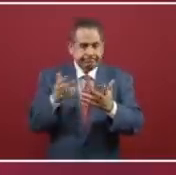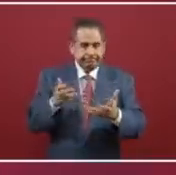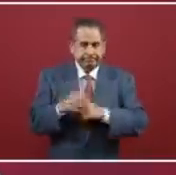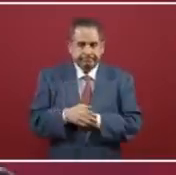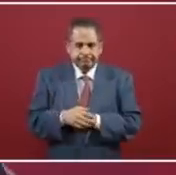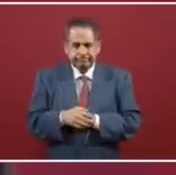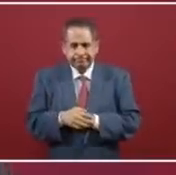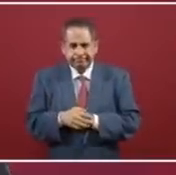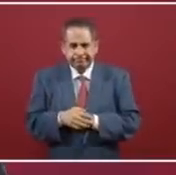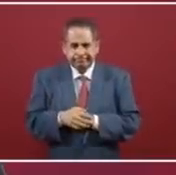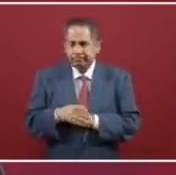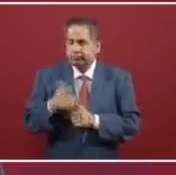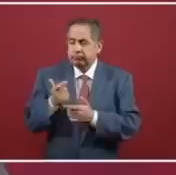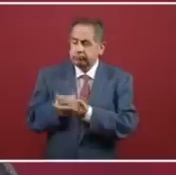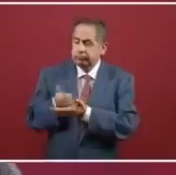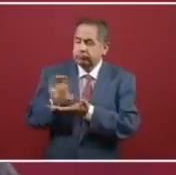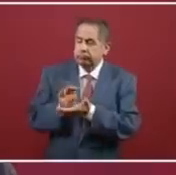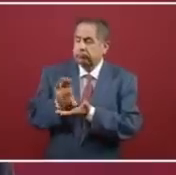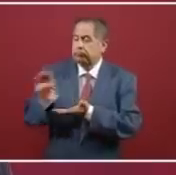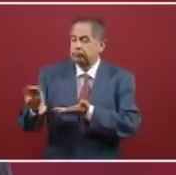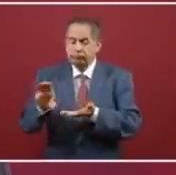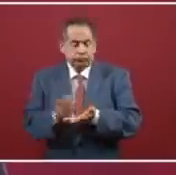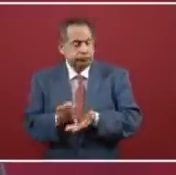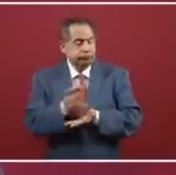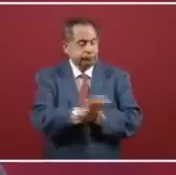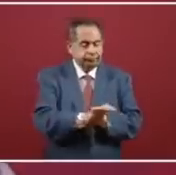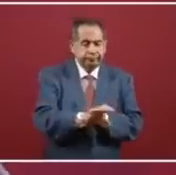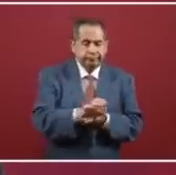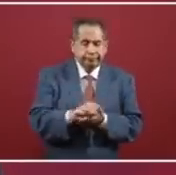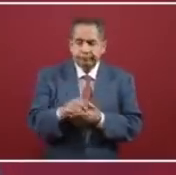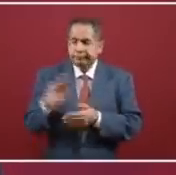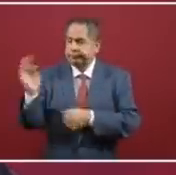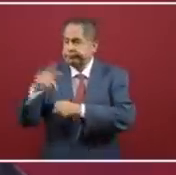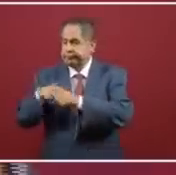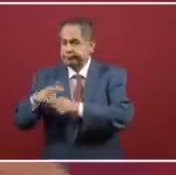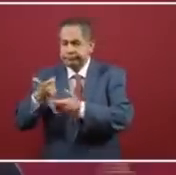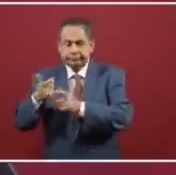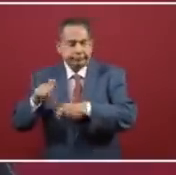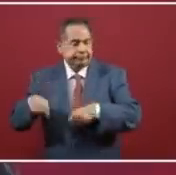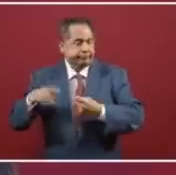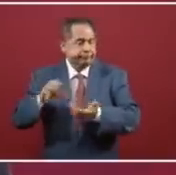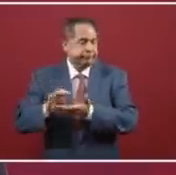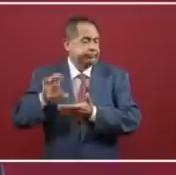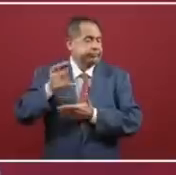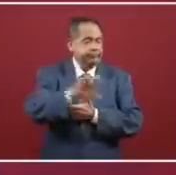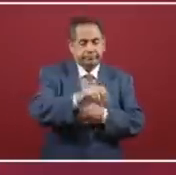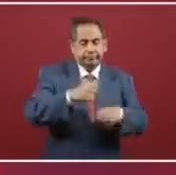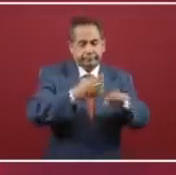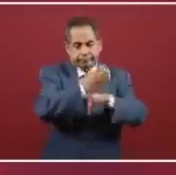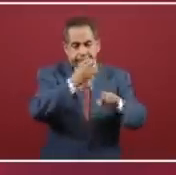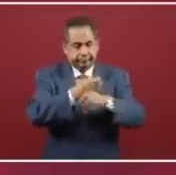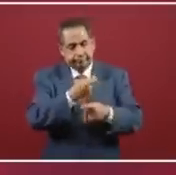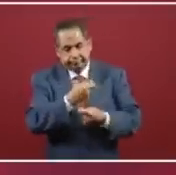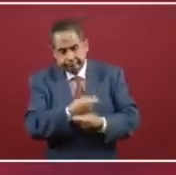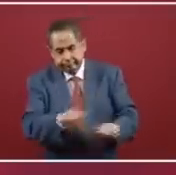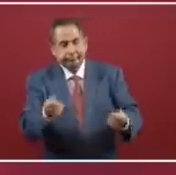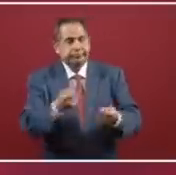desde atrás tienen recursos se trasladan recursos de la federación para los estados